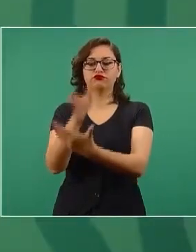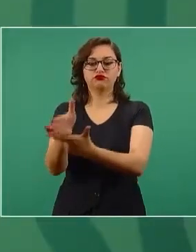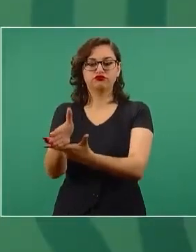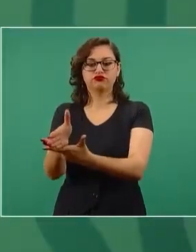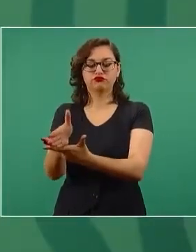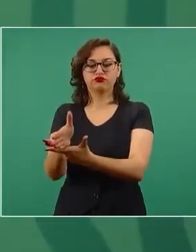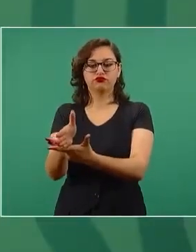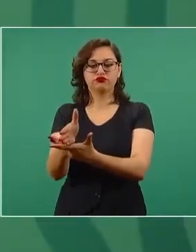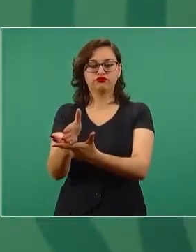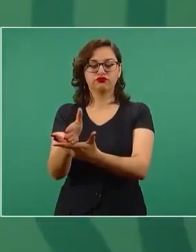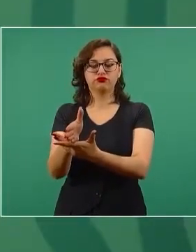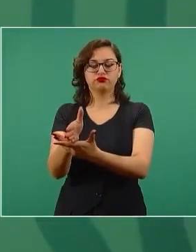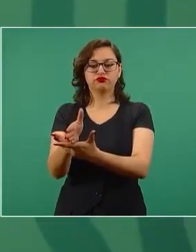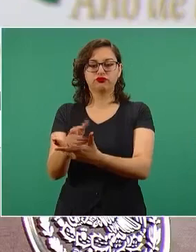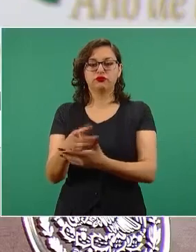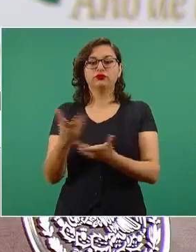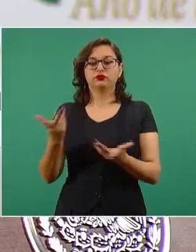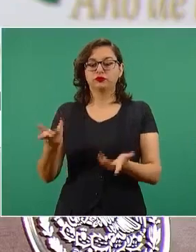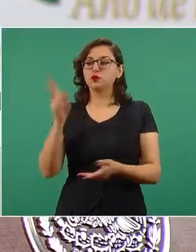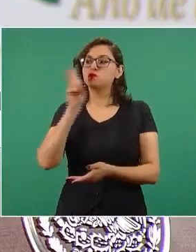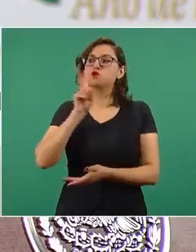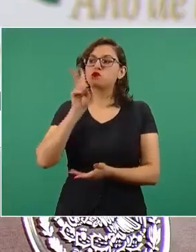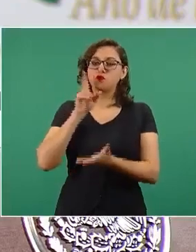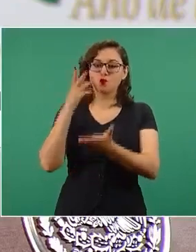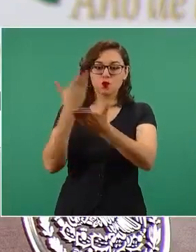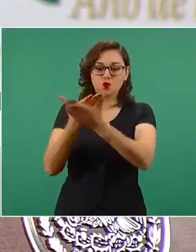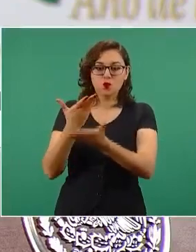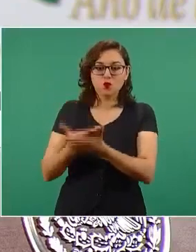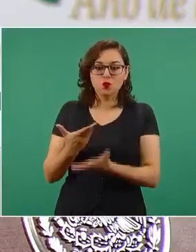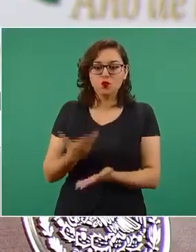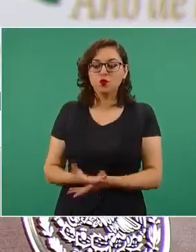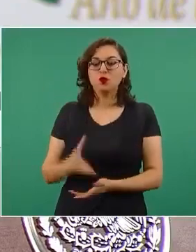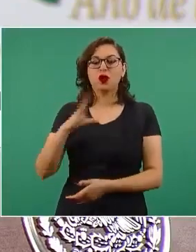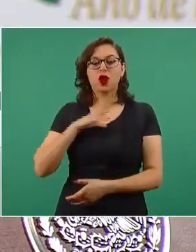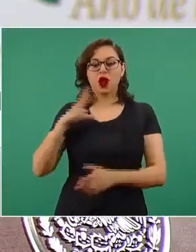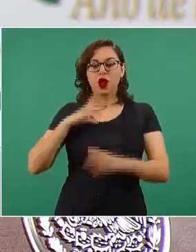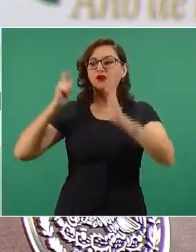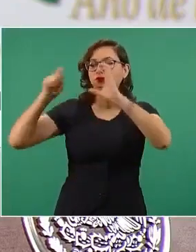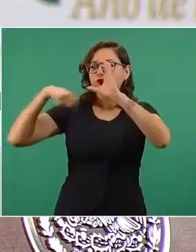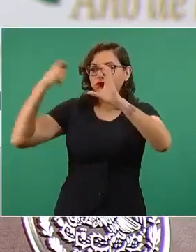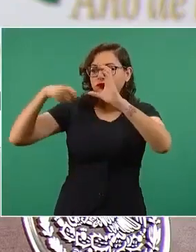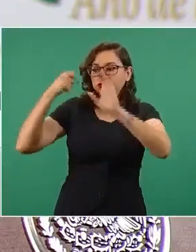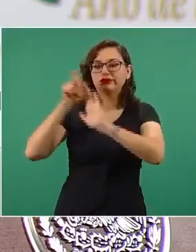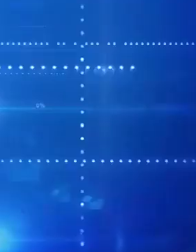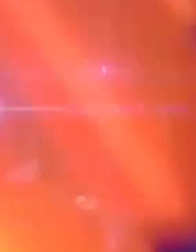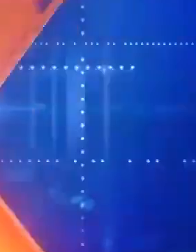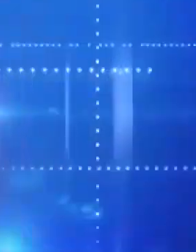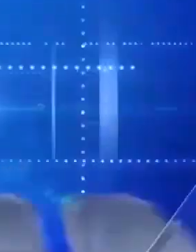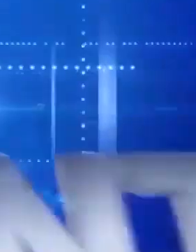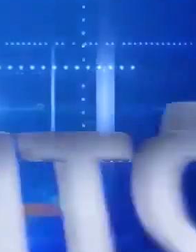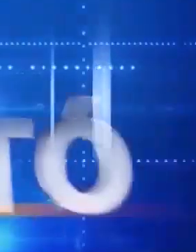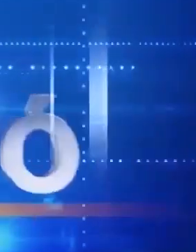fuerte por nuevo león adrián de la garza santos a quien acusó de delitos electorales por dichas prácticas